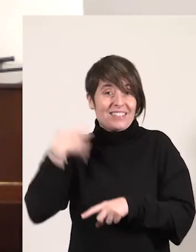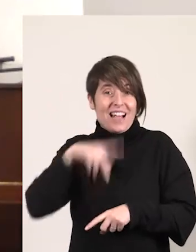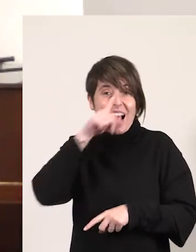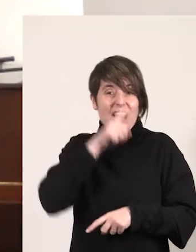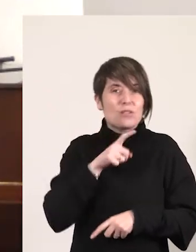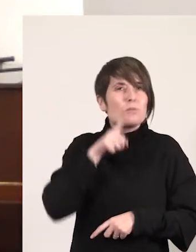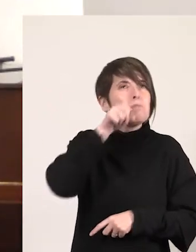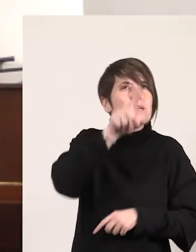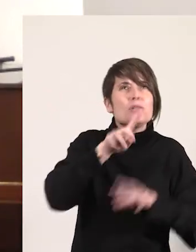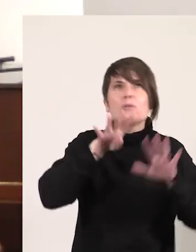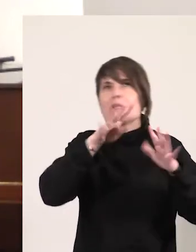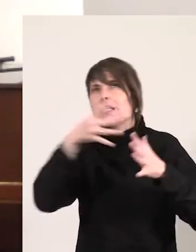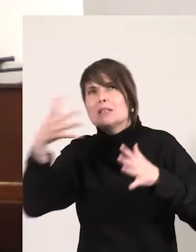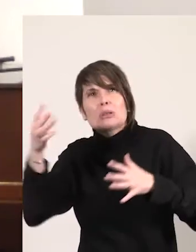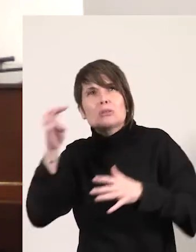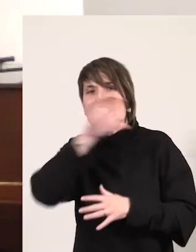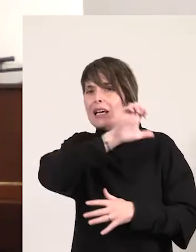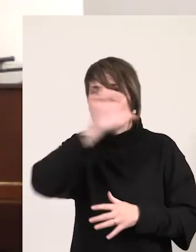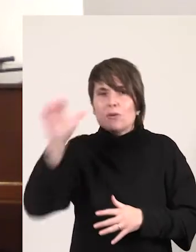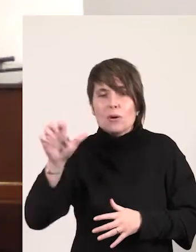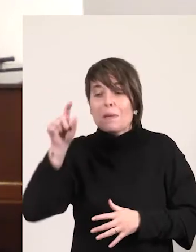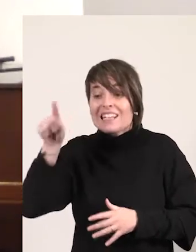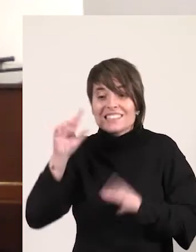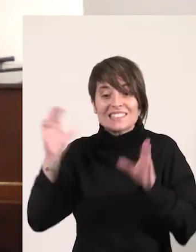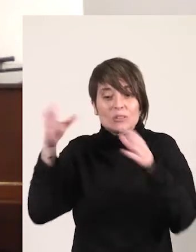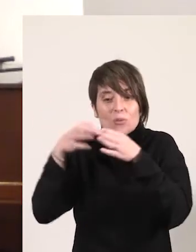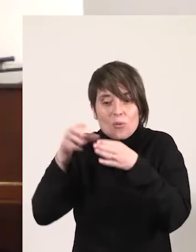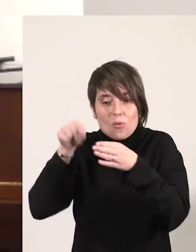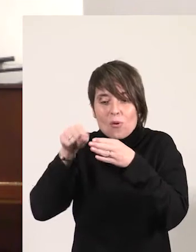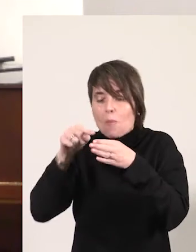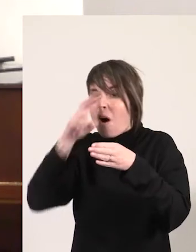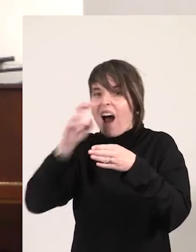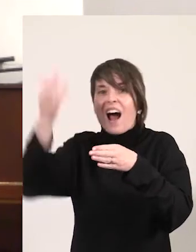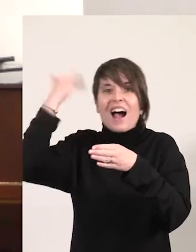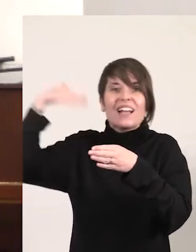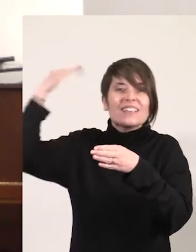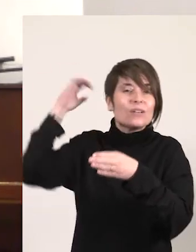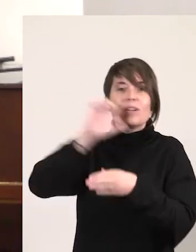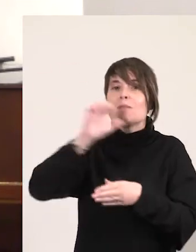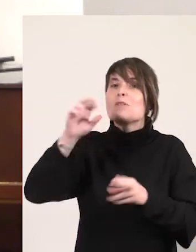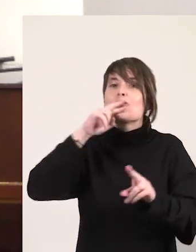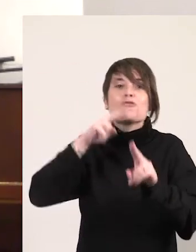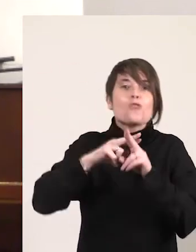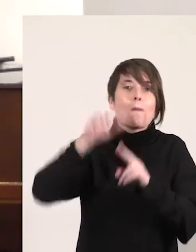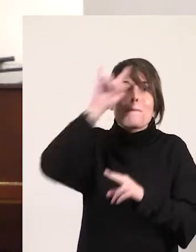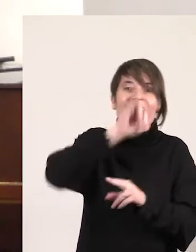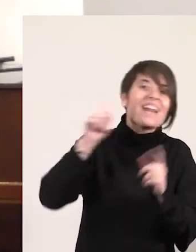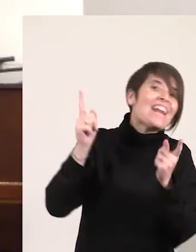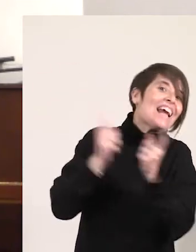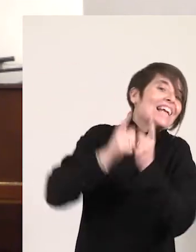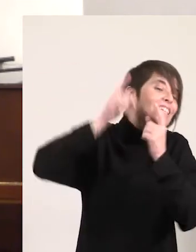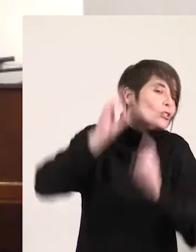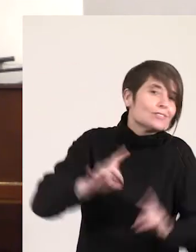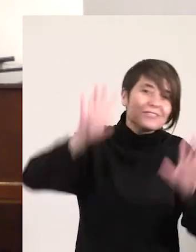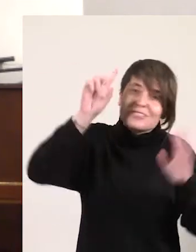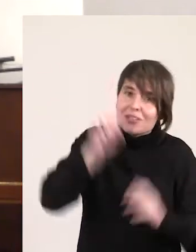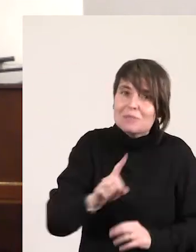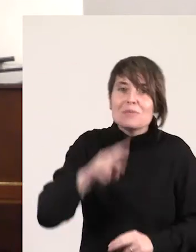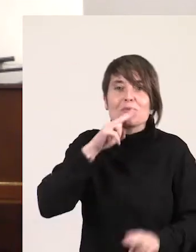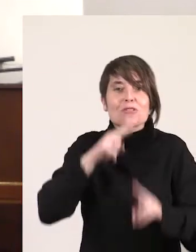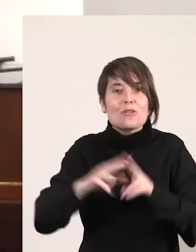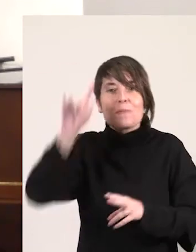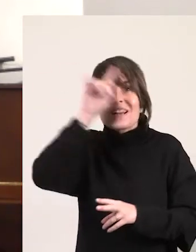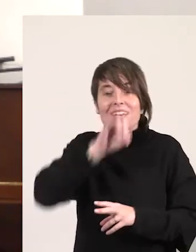antigua de Europa, de 1393, creo que es, si no recuerdo mal, esa hermandad, insisto, es la más antigua de Europa y no se llama a los